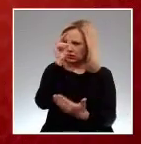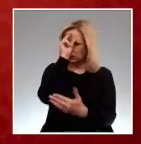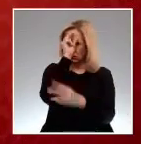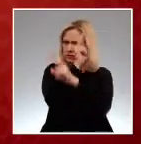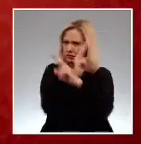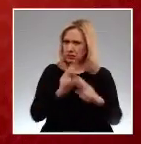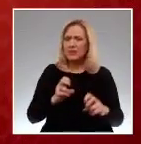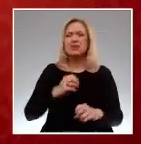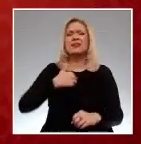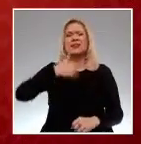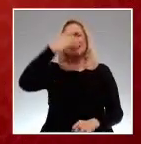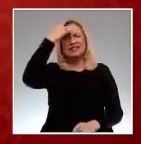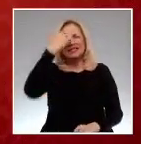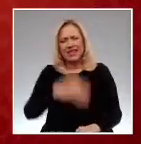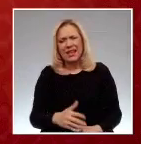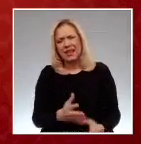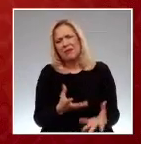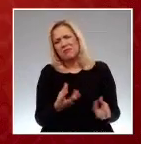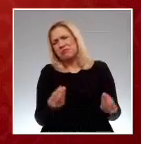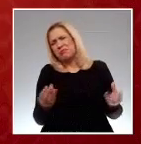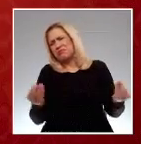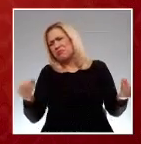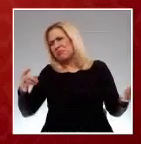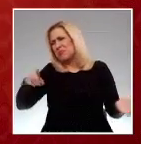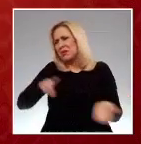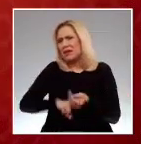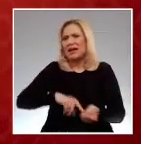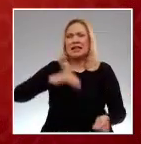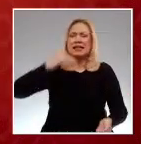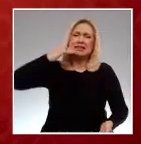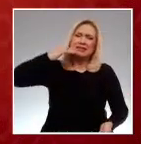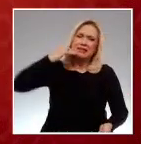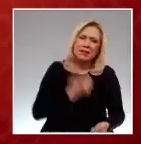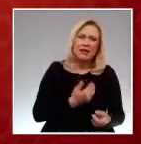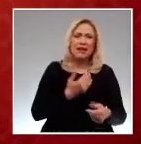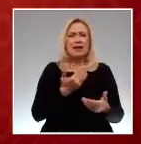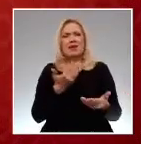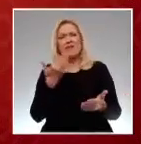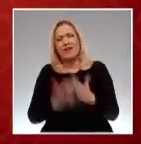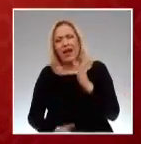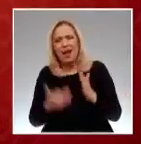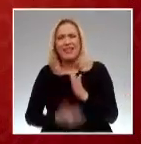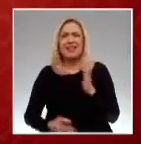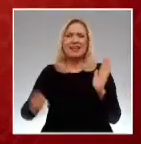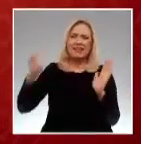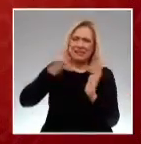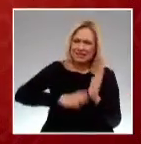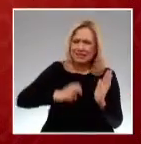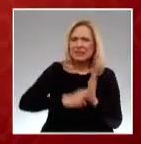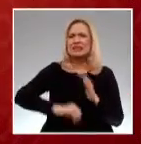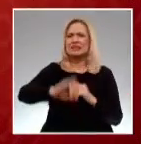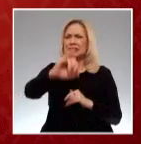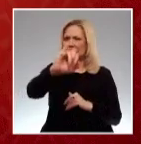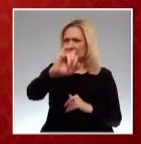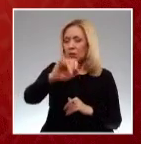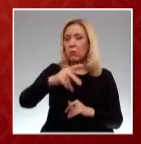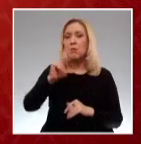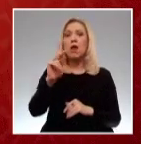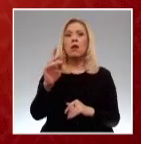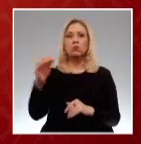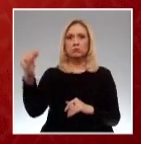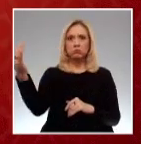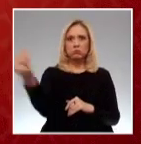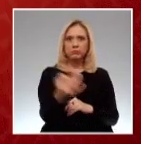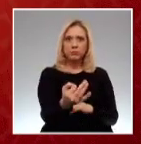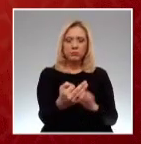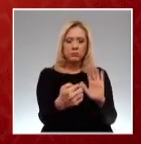oportunidad definitivamente, pero creo que fue una reforma acertada y por eso